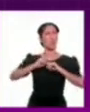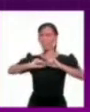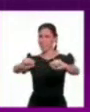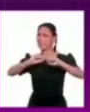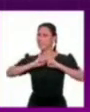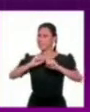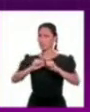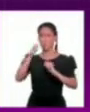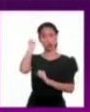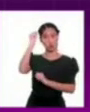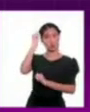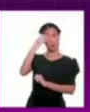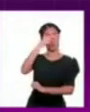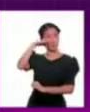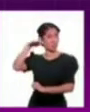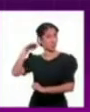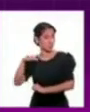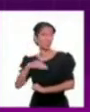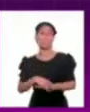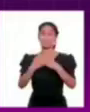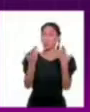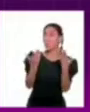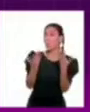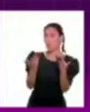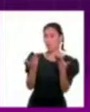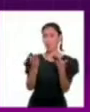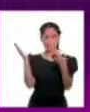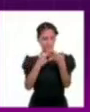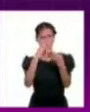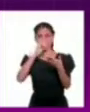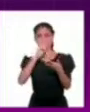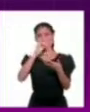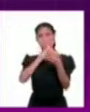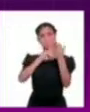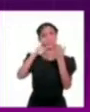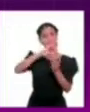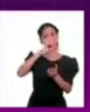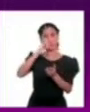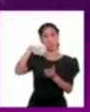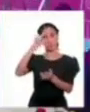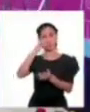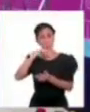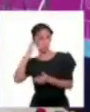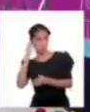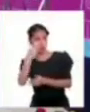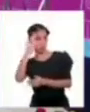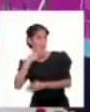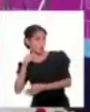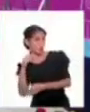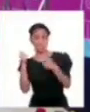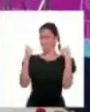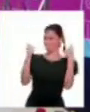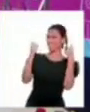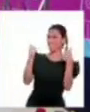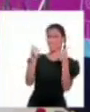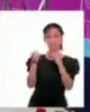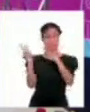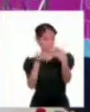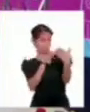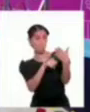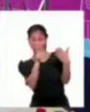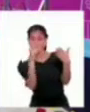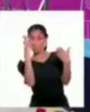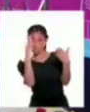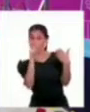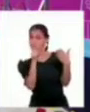los derechos de las niñas y los niños, mediante el Código de los Niños y Adolescentes. ¡Excelente! Se ve que